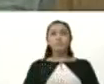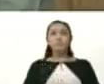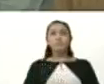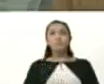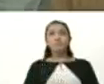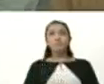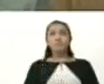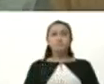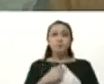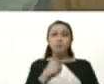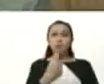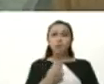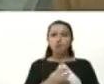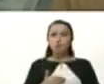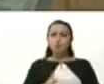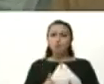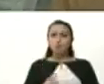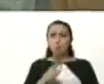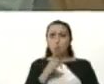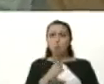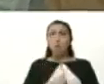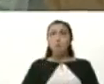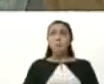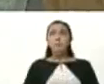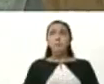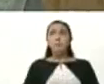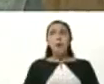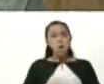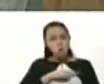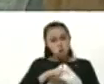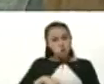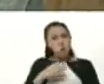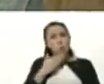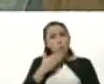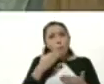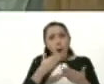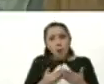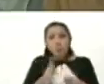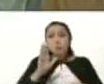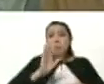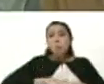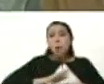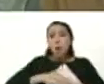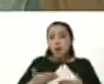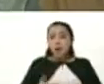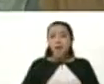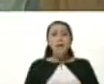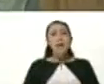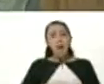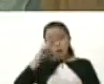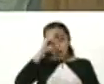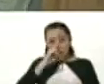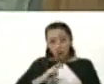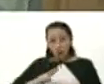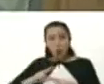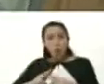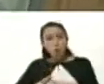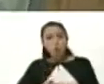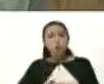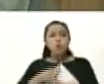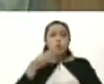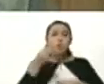Lo primero que quería decir es que estamos complacidos y estamos agradecidísimos por este honor que nos hacen.